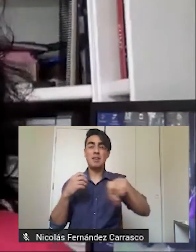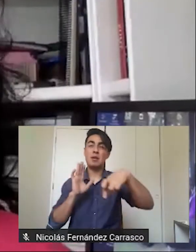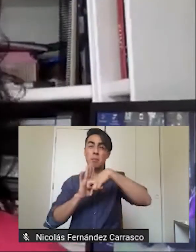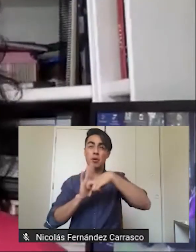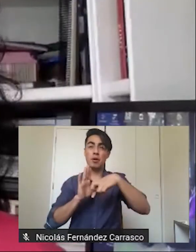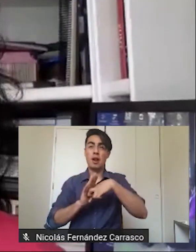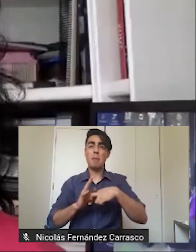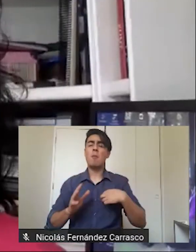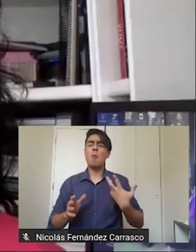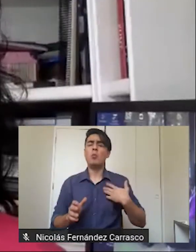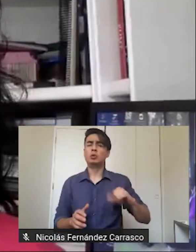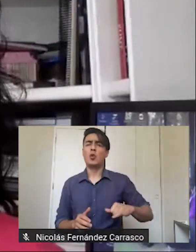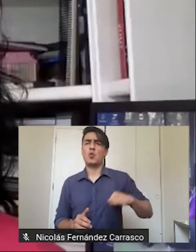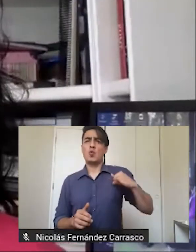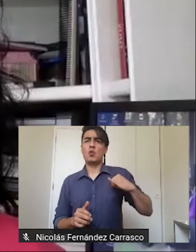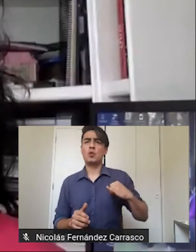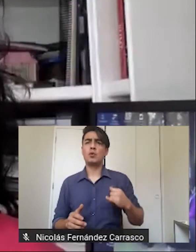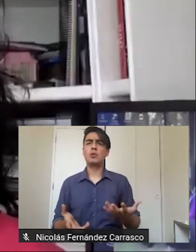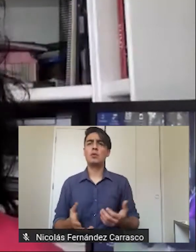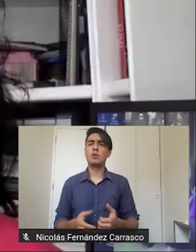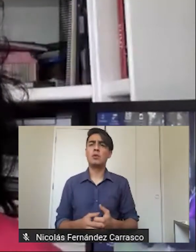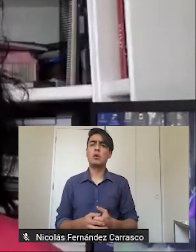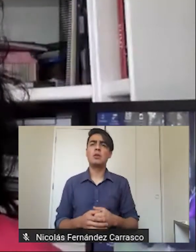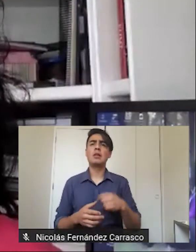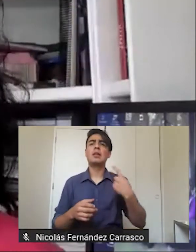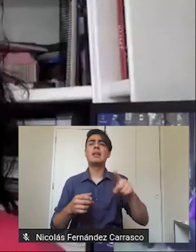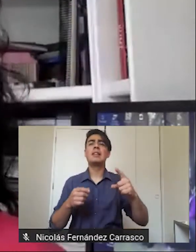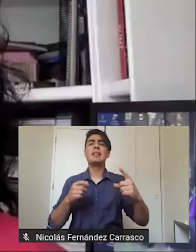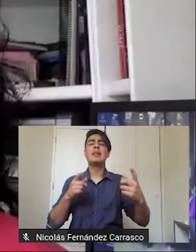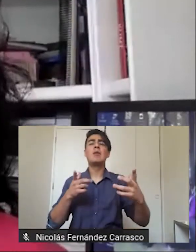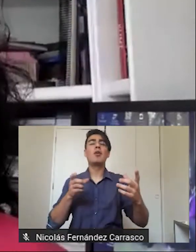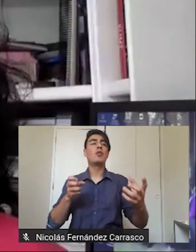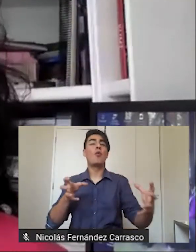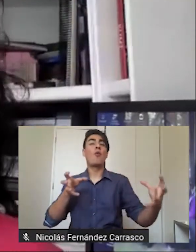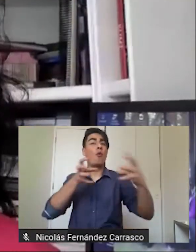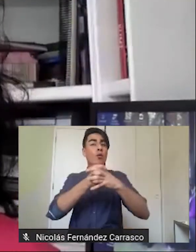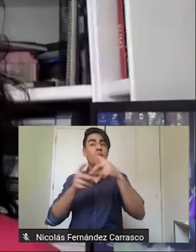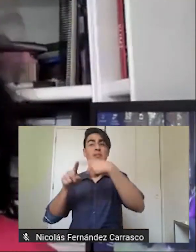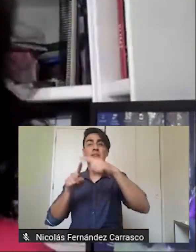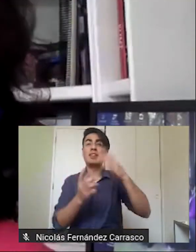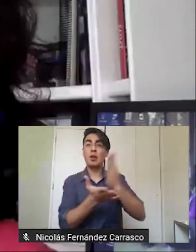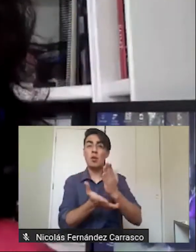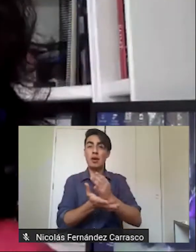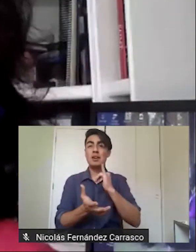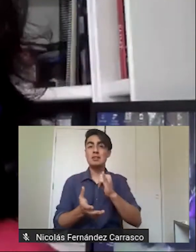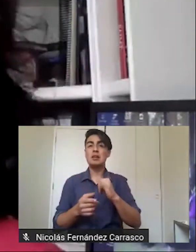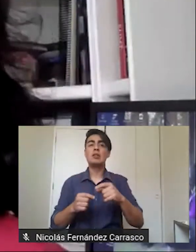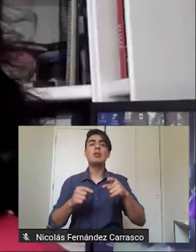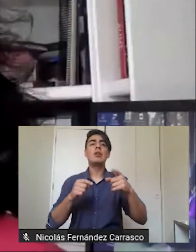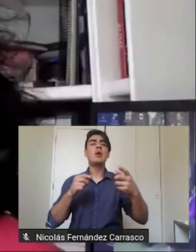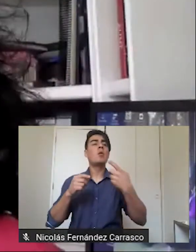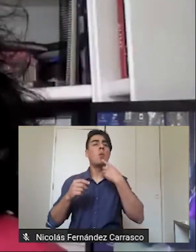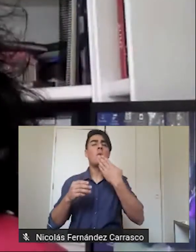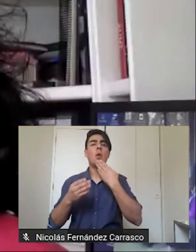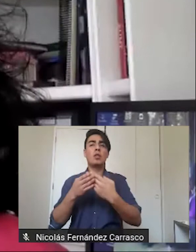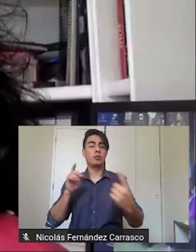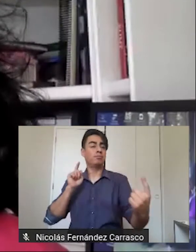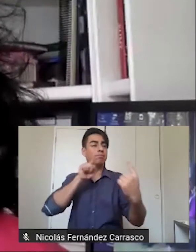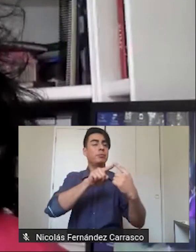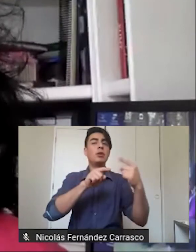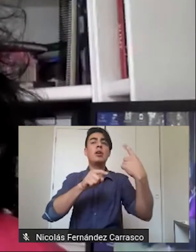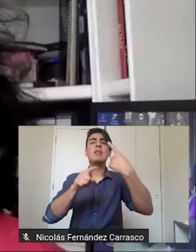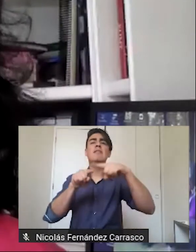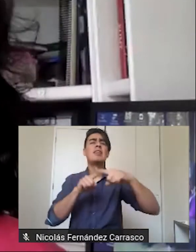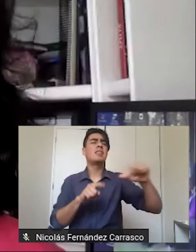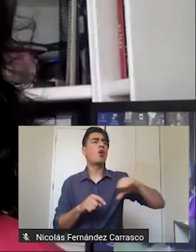lo que hoy día viviremos junto a Anita, junto a Alfredo y junto a todos los que hoy día estamos aquí, nos